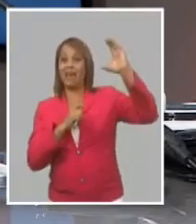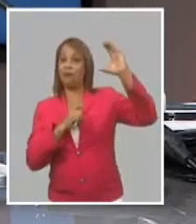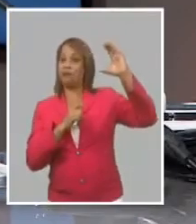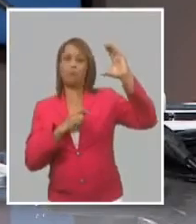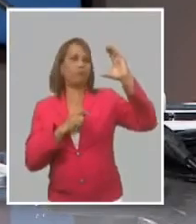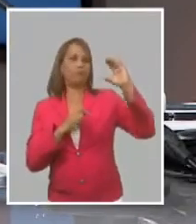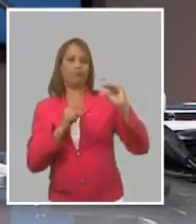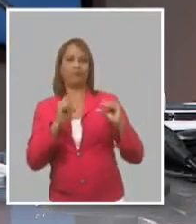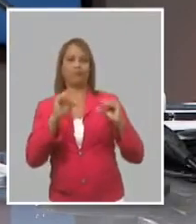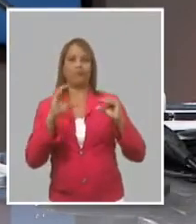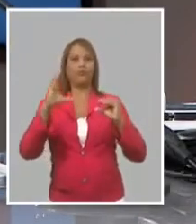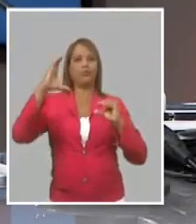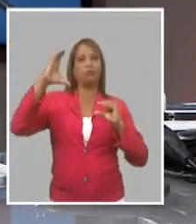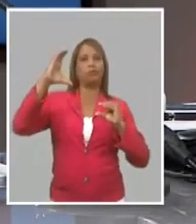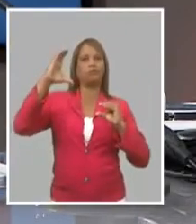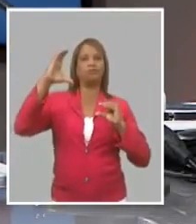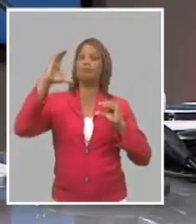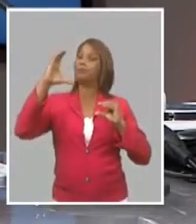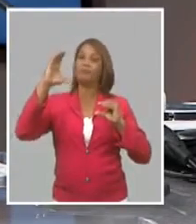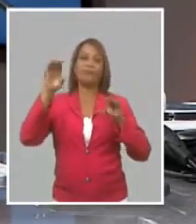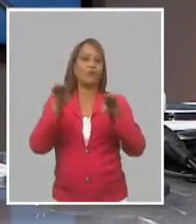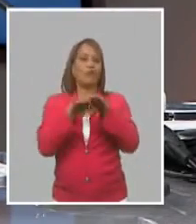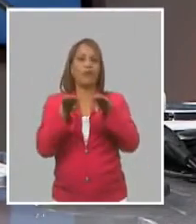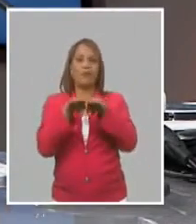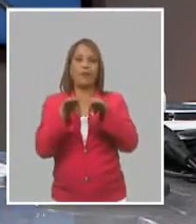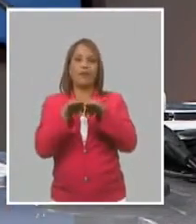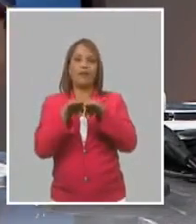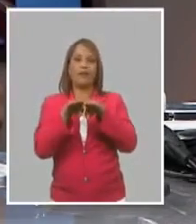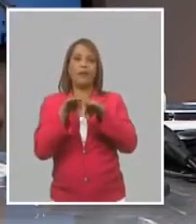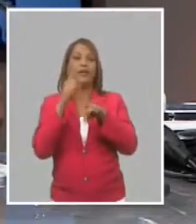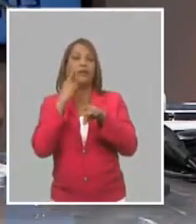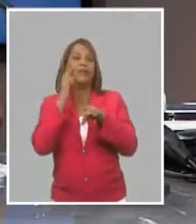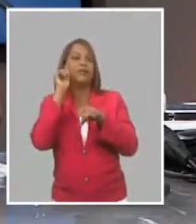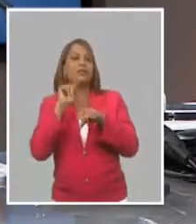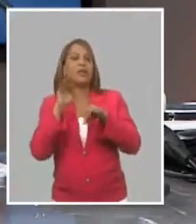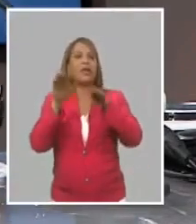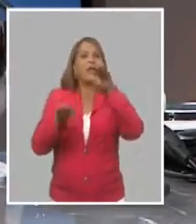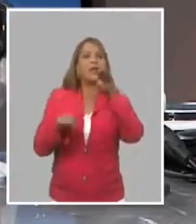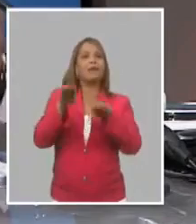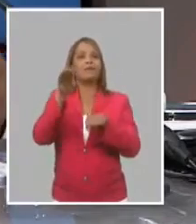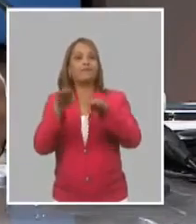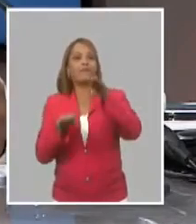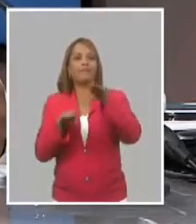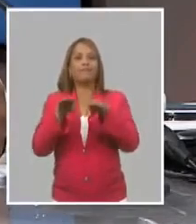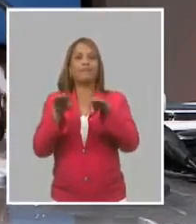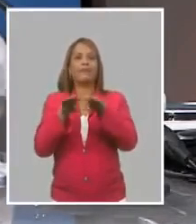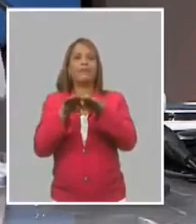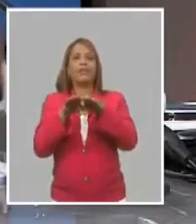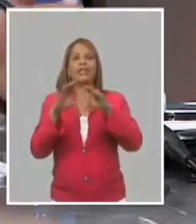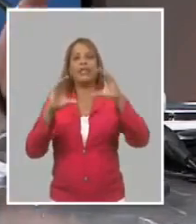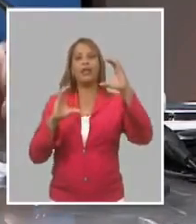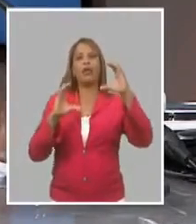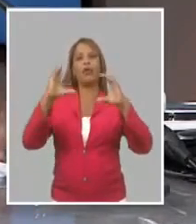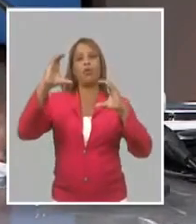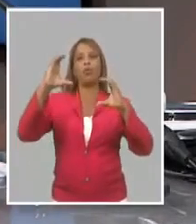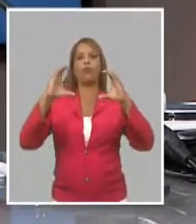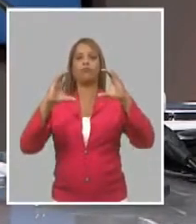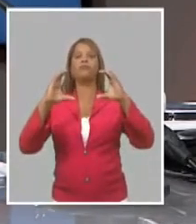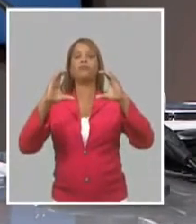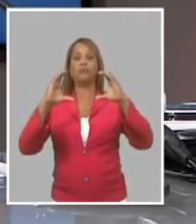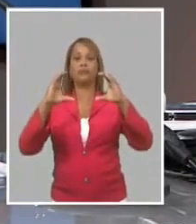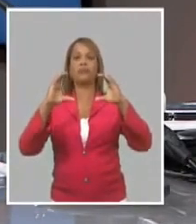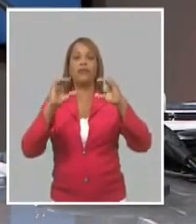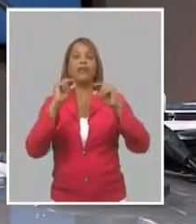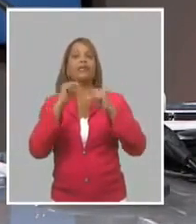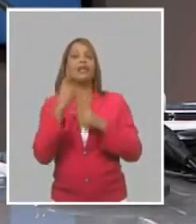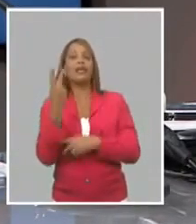es exactamente por una sola cosa. Si usted al mismo tiempo devalúa e incrementa salario, entonces va a tener